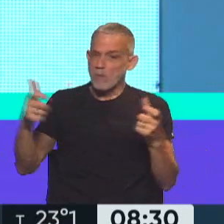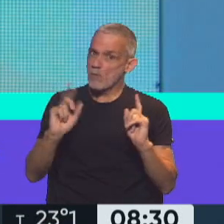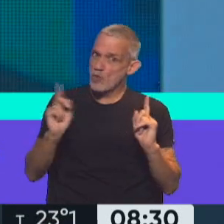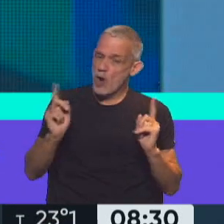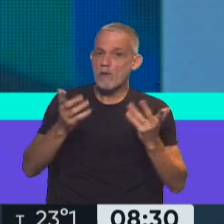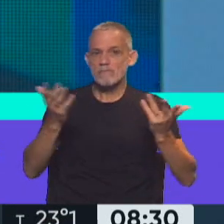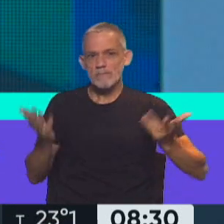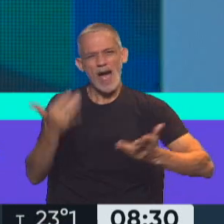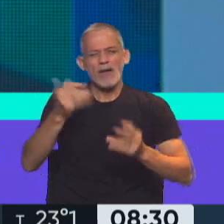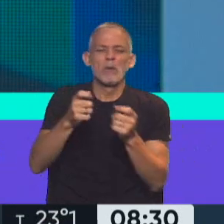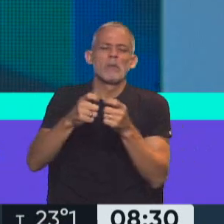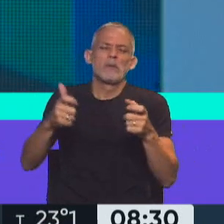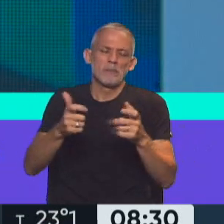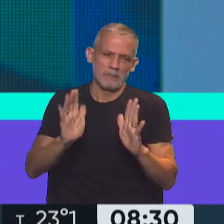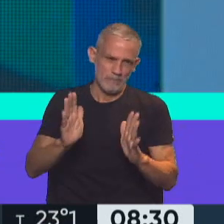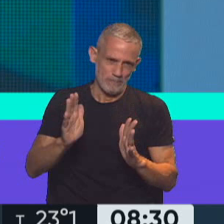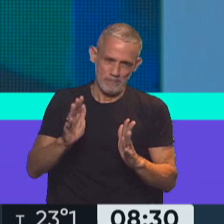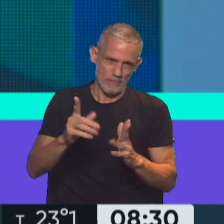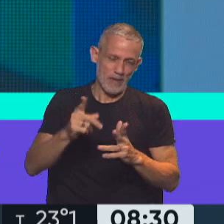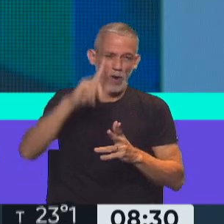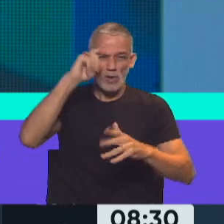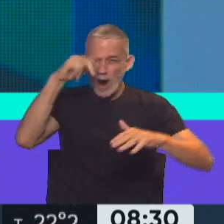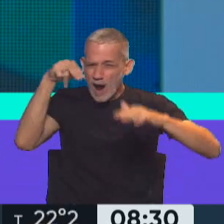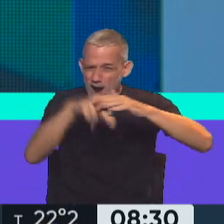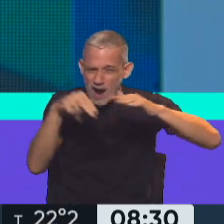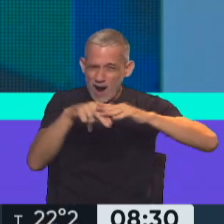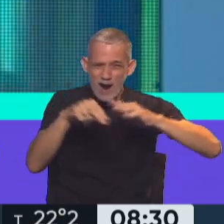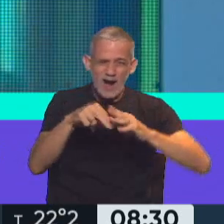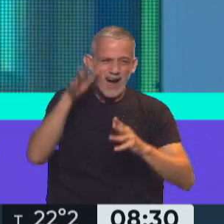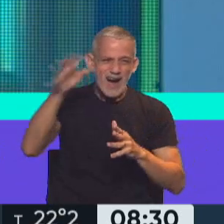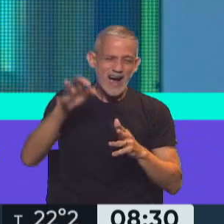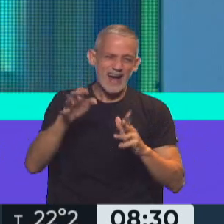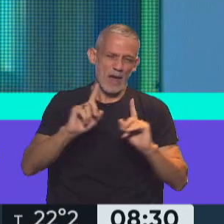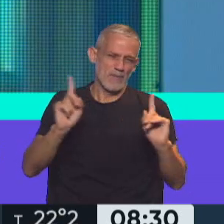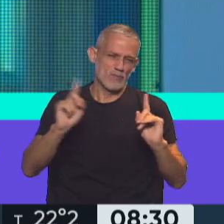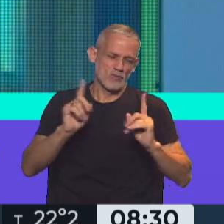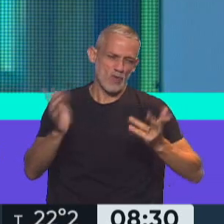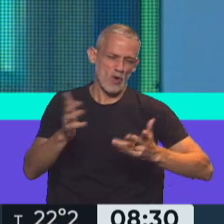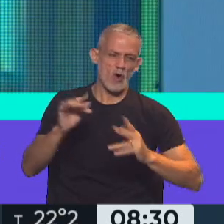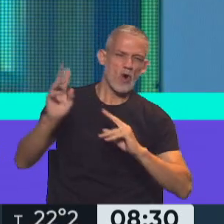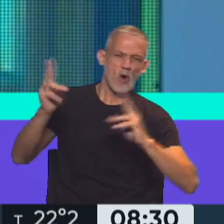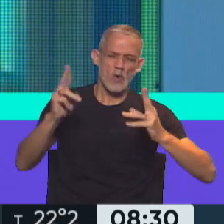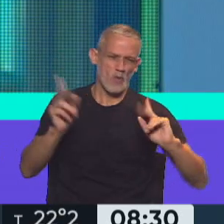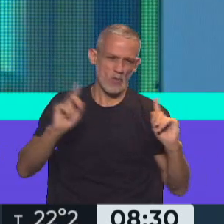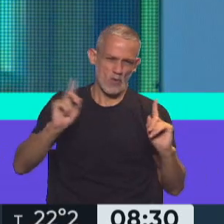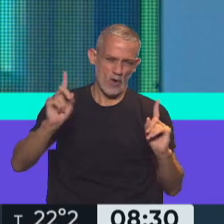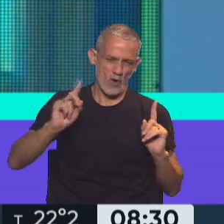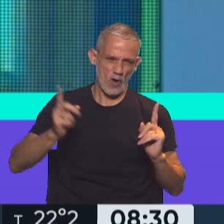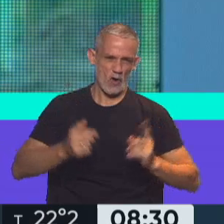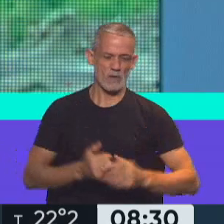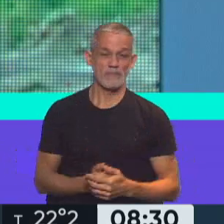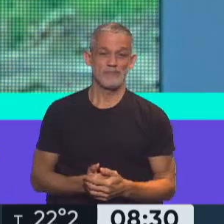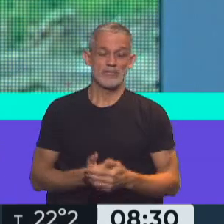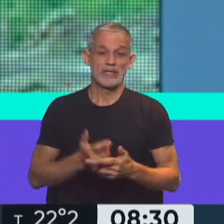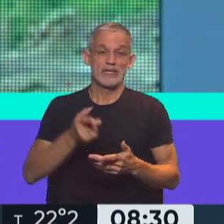casos, o podemos tener un aumento de casos, pero lo que no vamos a tener probablemente es un aumento de casos internados en terapia intensiva y